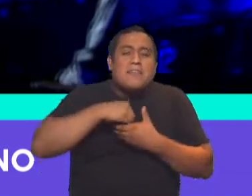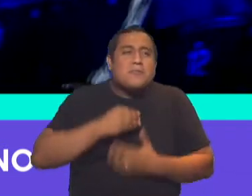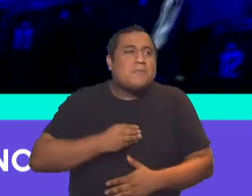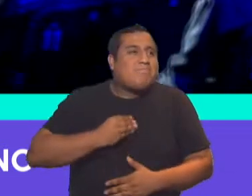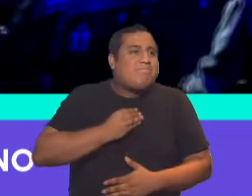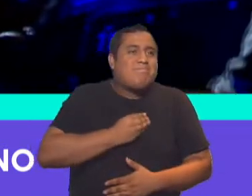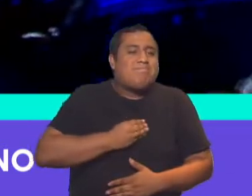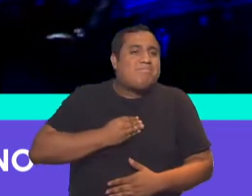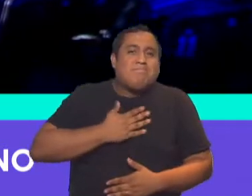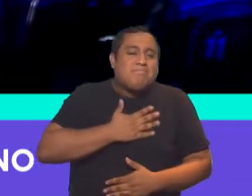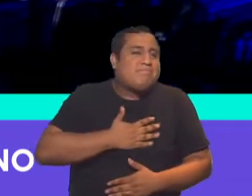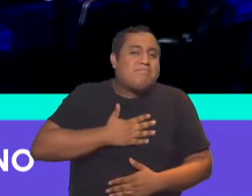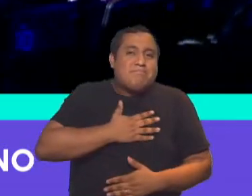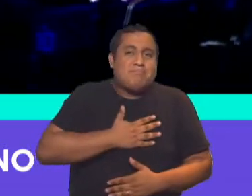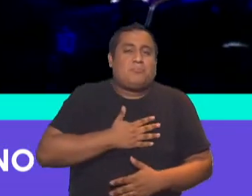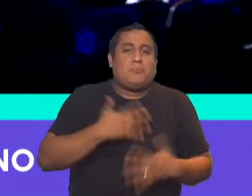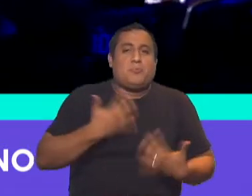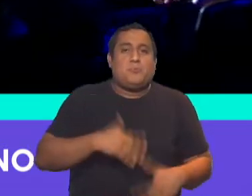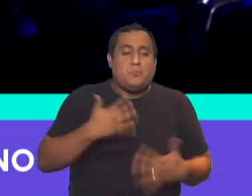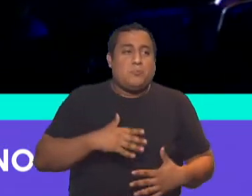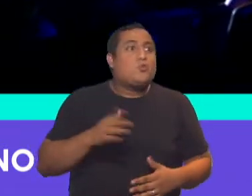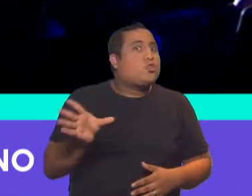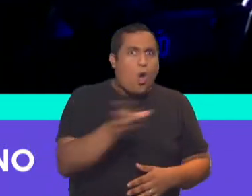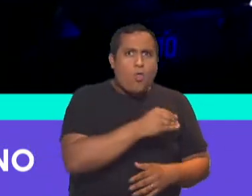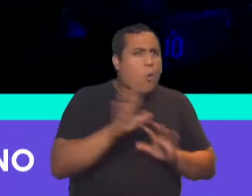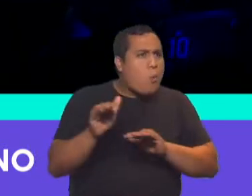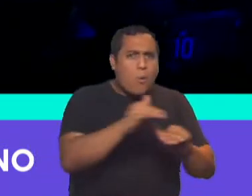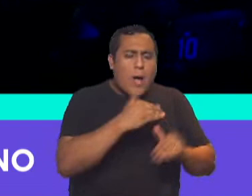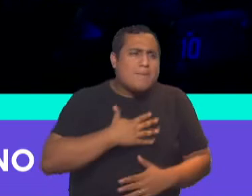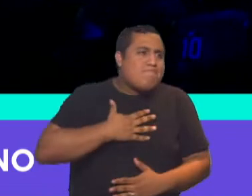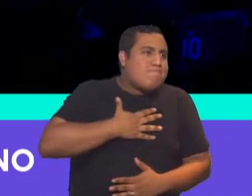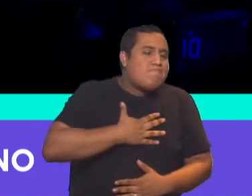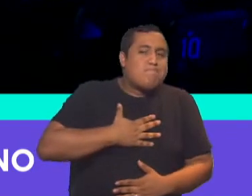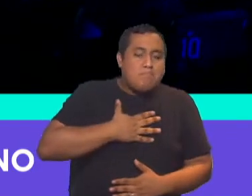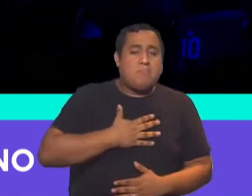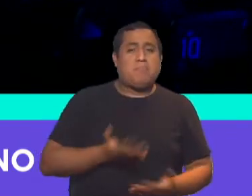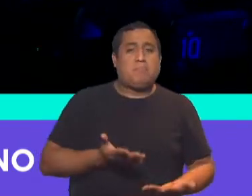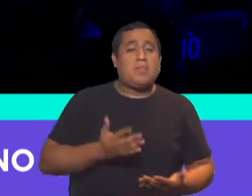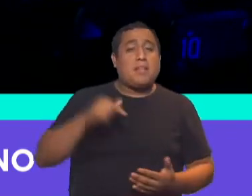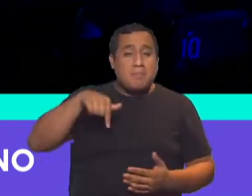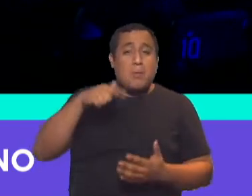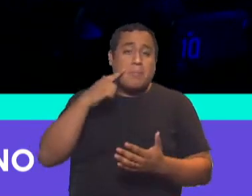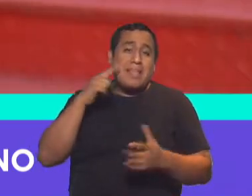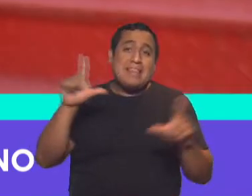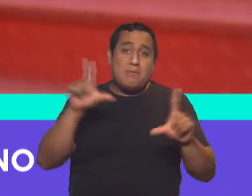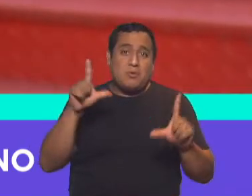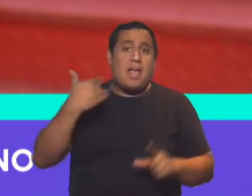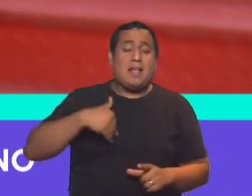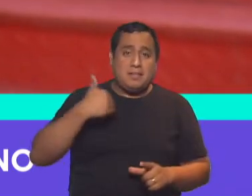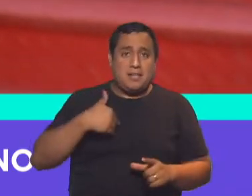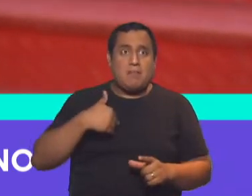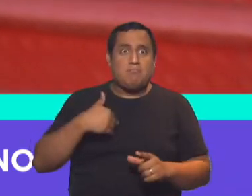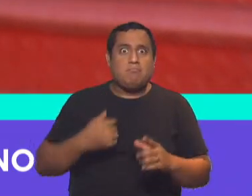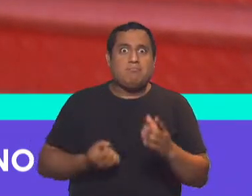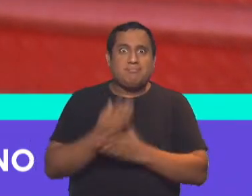permanente que atravesó toda la producción, así que pero fue un lujo para la televisión y para la producción argentina.